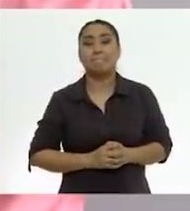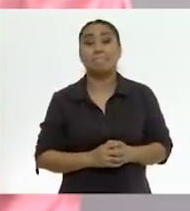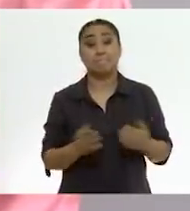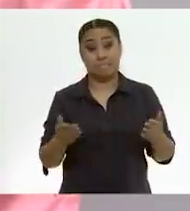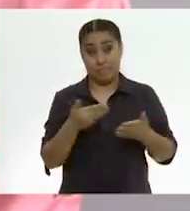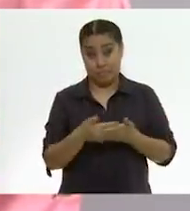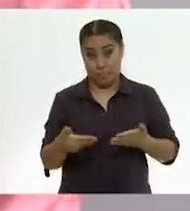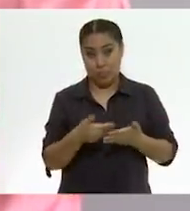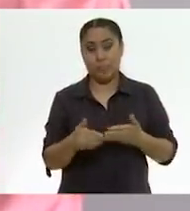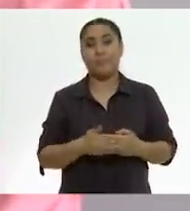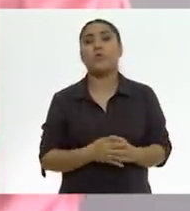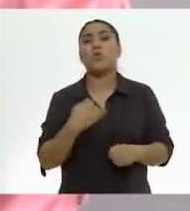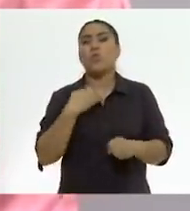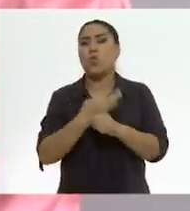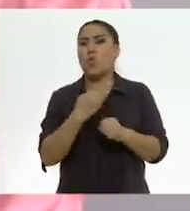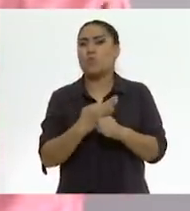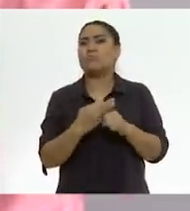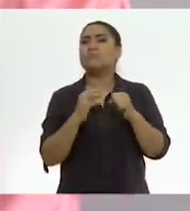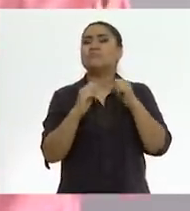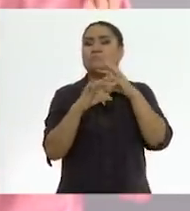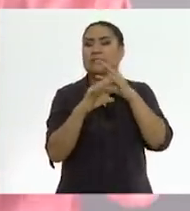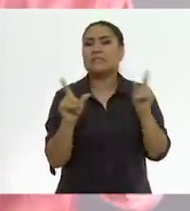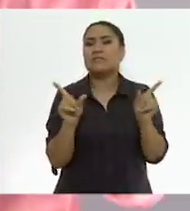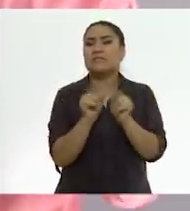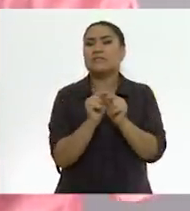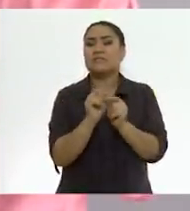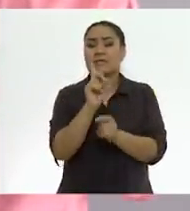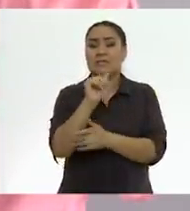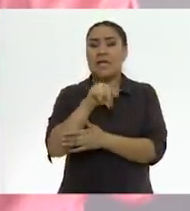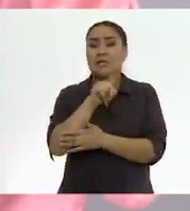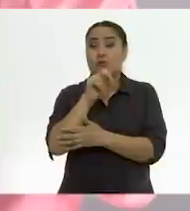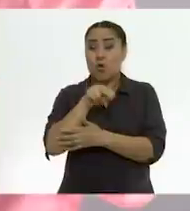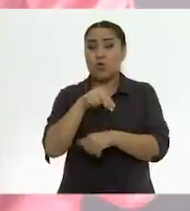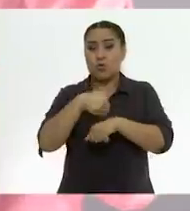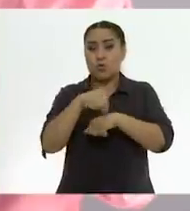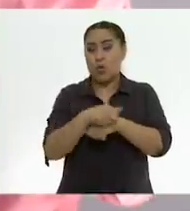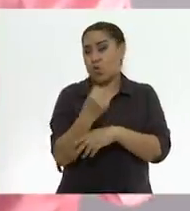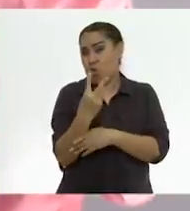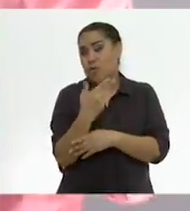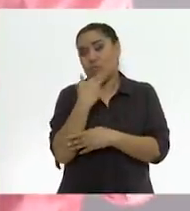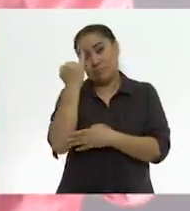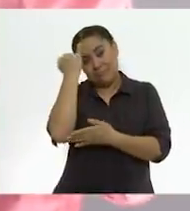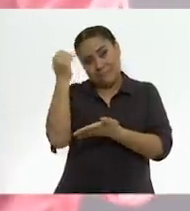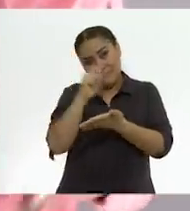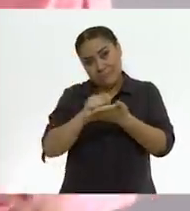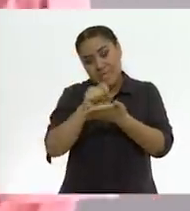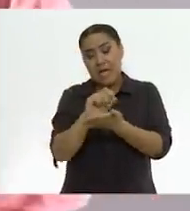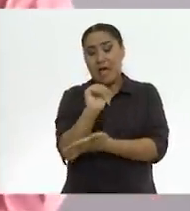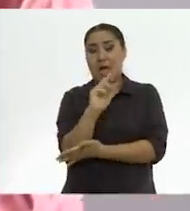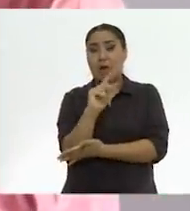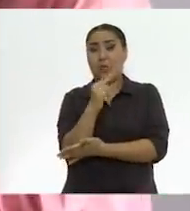Ahora voy a tocar un extracto del danzón número 2 del compositor Arturo Márquez.